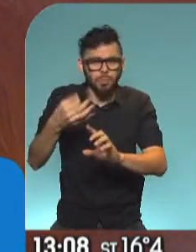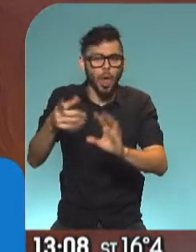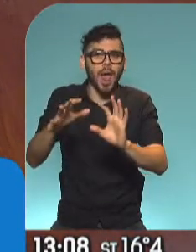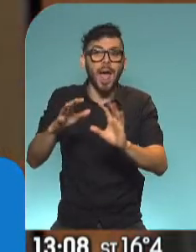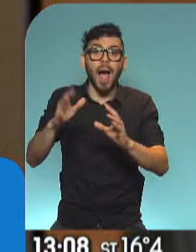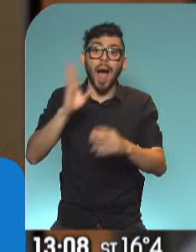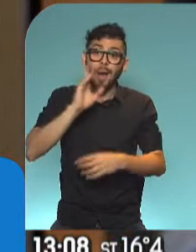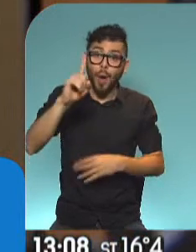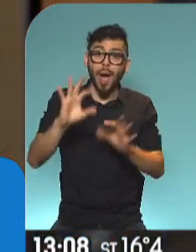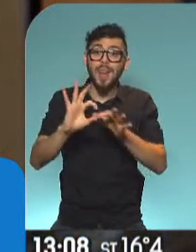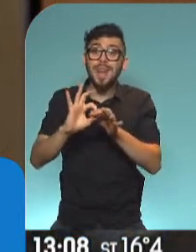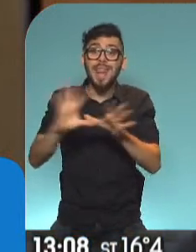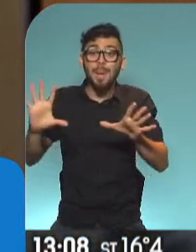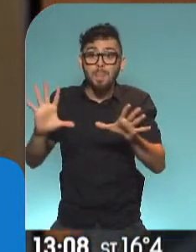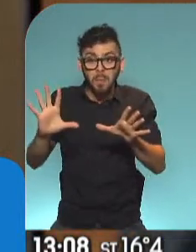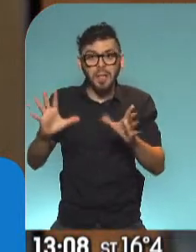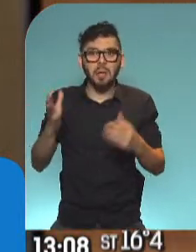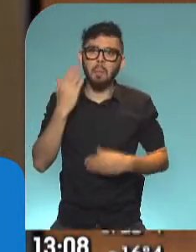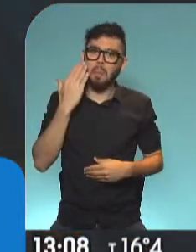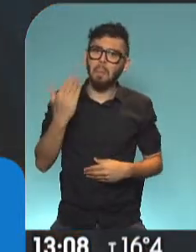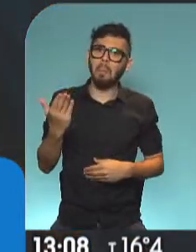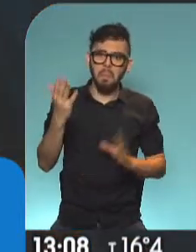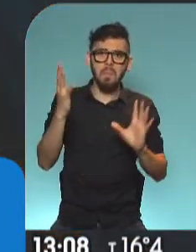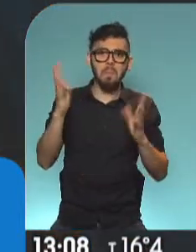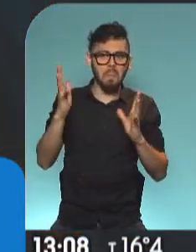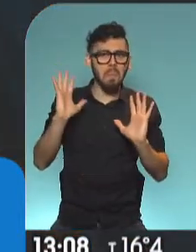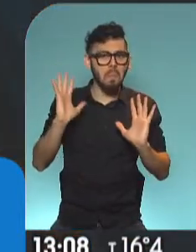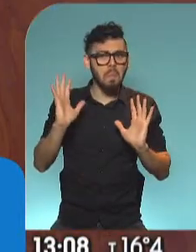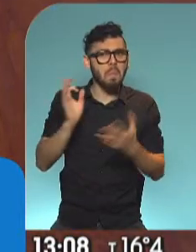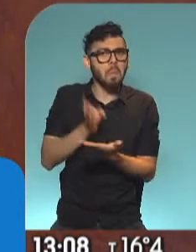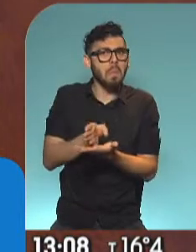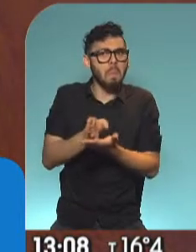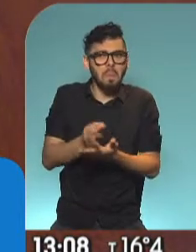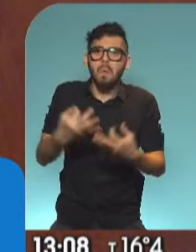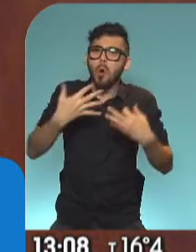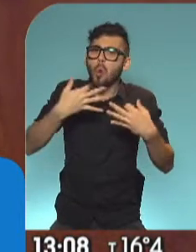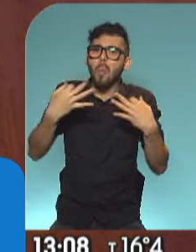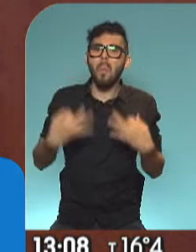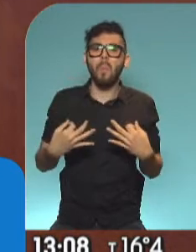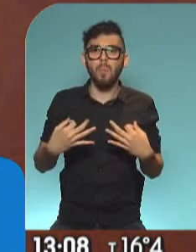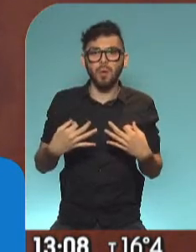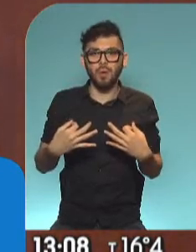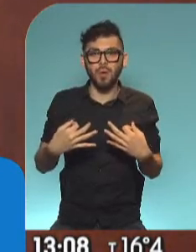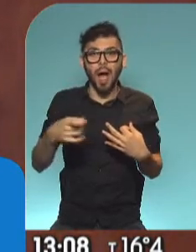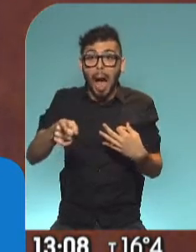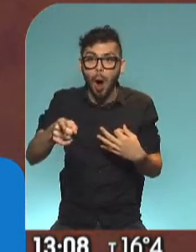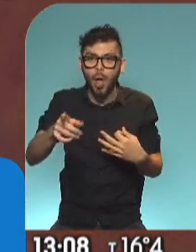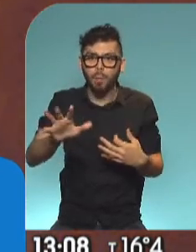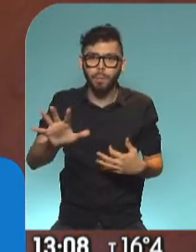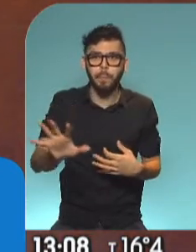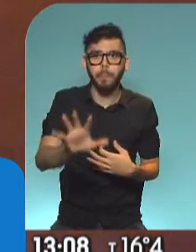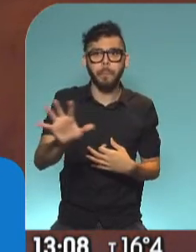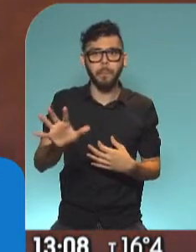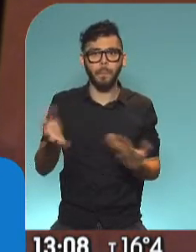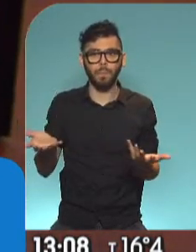norteamericana que uno podría decir es admirable. Sí, más duradera seguro. Muchas otras cosas no, eso es admirable. Ahora, ¿es eso lo que está en crisis ahora? Sí, y otro